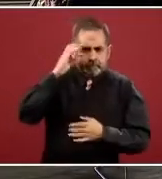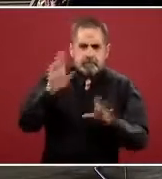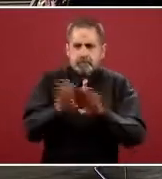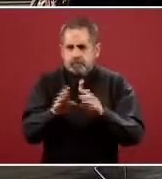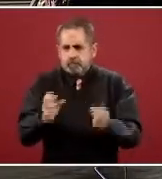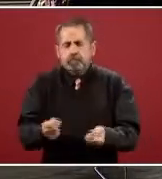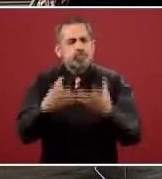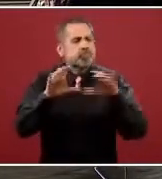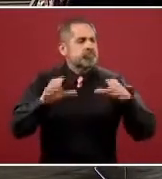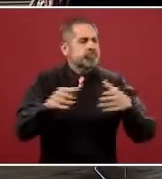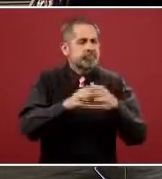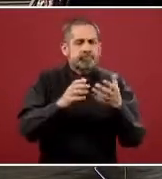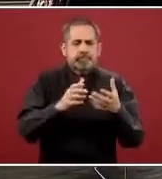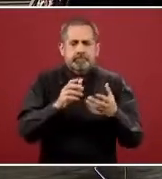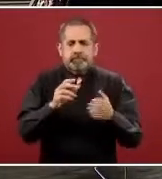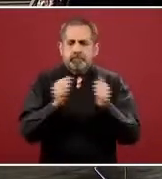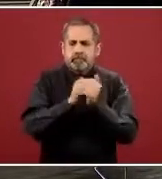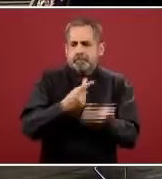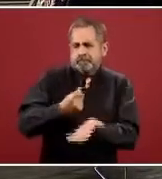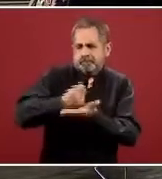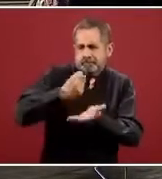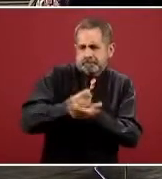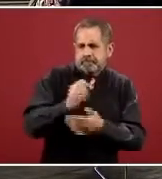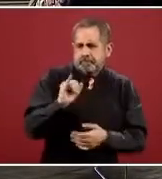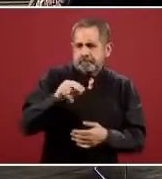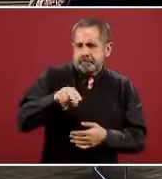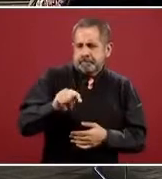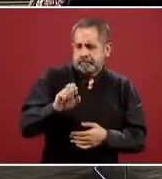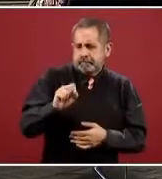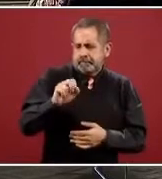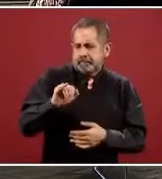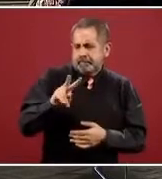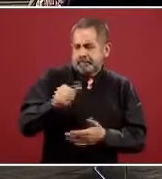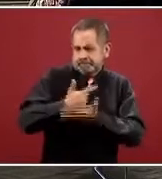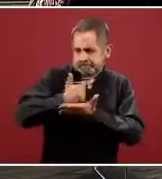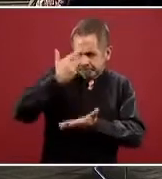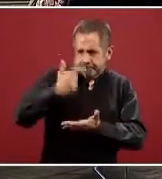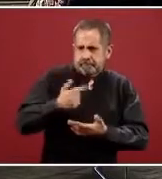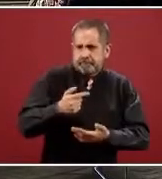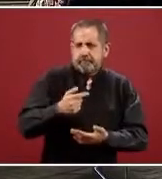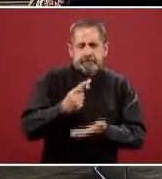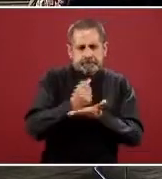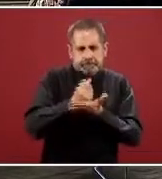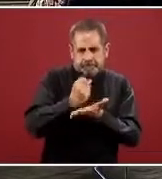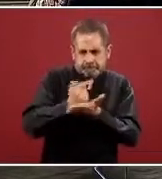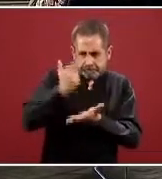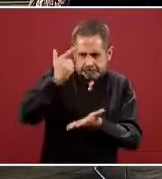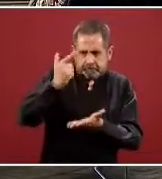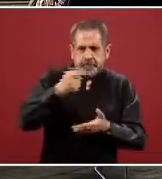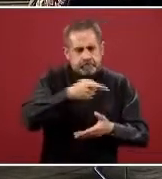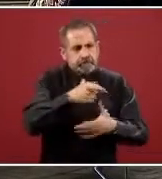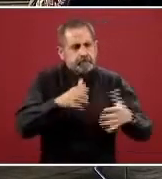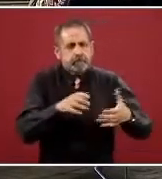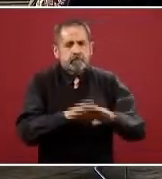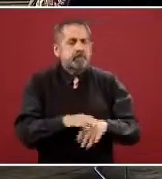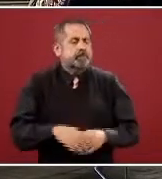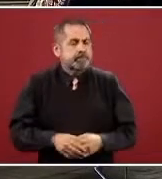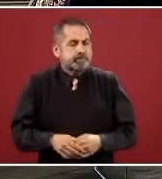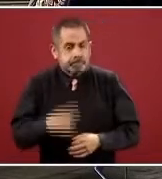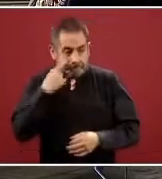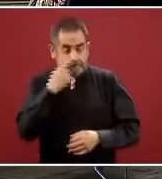en unidades de terapia intensiva. Este es un cuadro general de todas las unidades médicas, tanto el total de